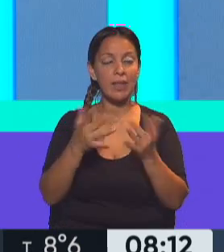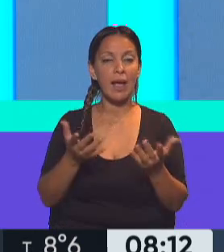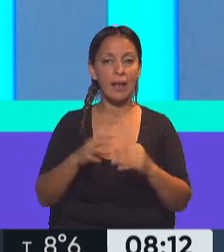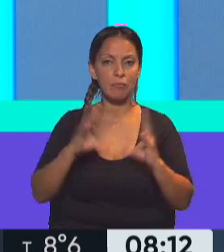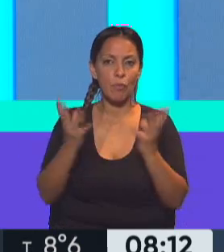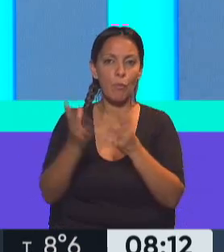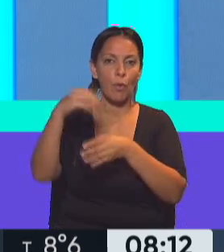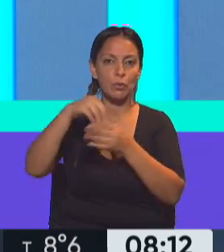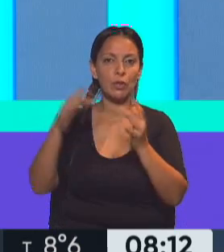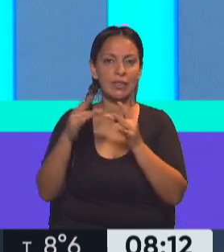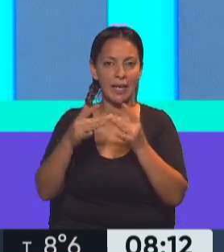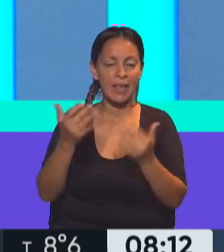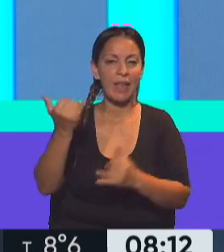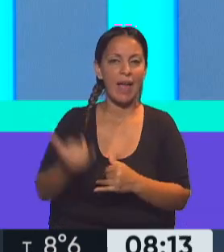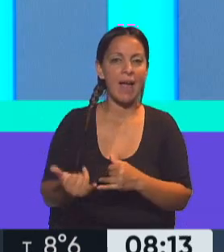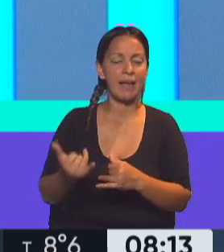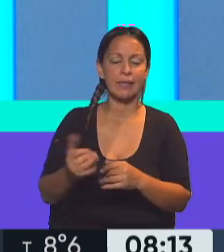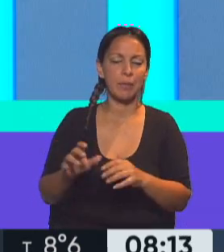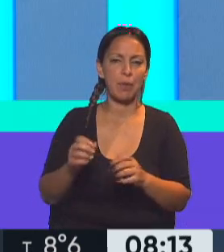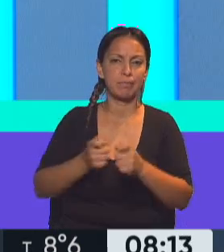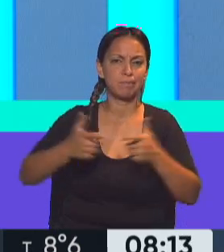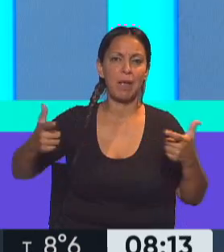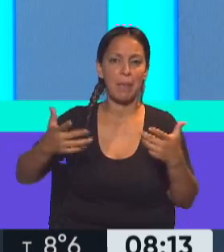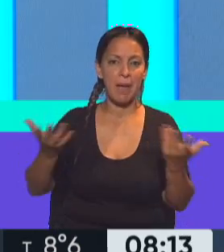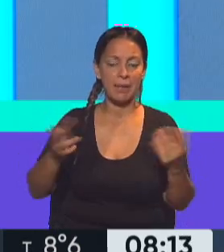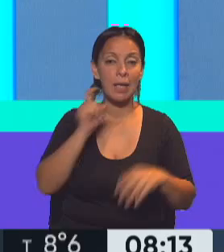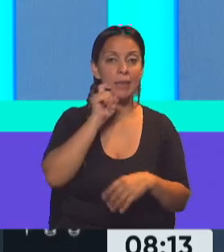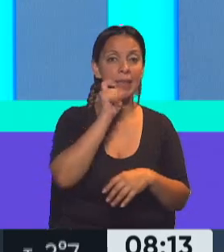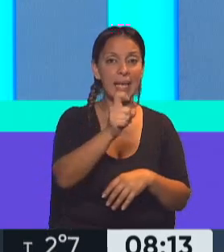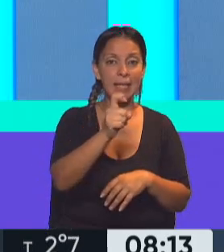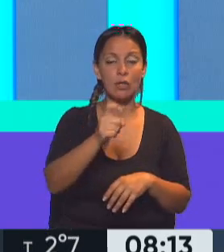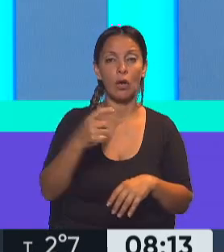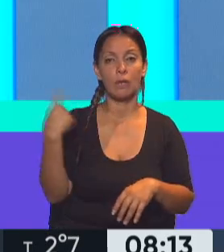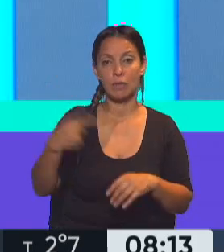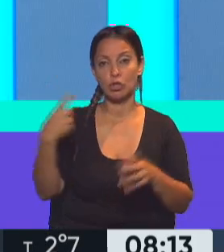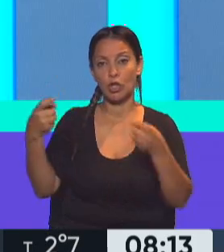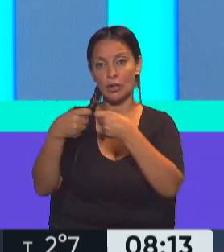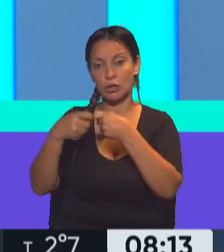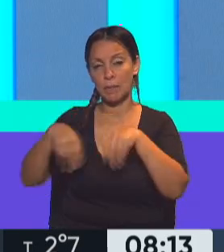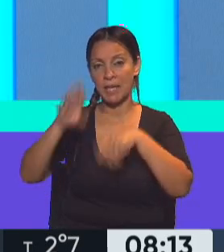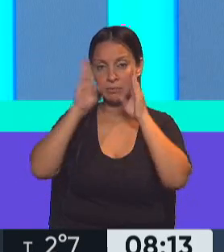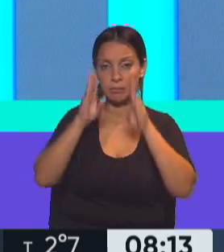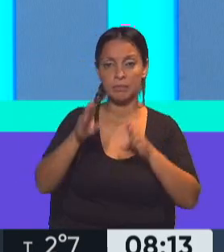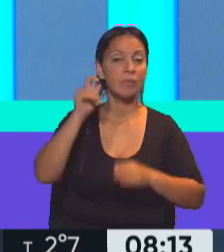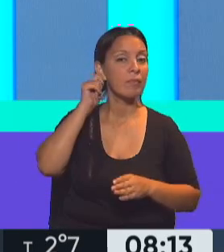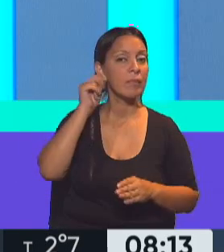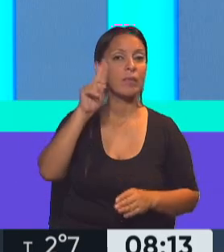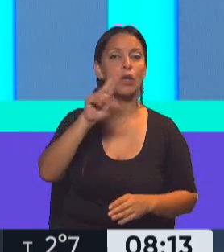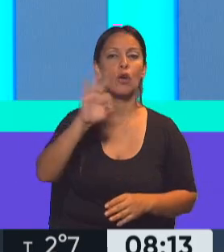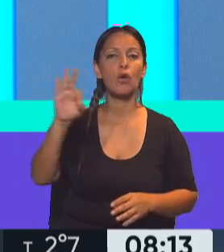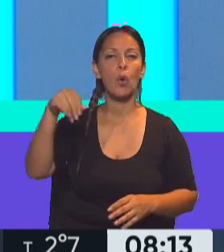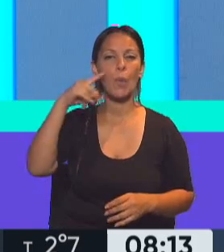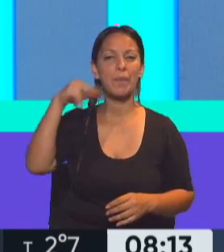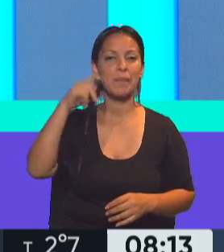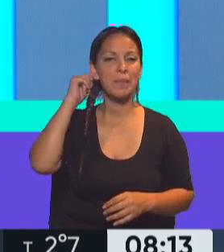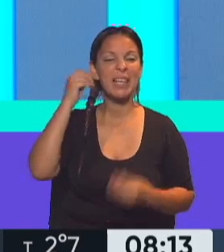de Internet, lamentablemente se han disparado. Bueno, de hecho, el delito al cual nos abocamos desde Grooming Argentina, sí, hablamos del delito de grooming, le contamos a la